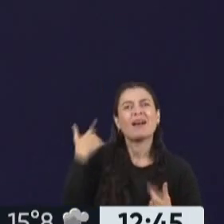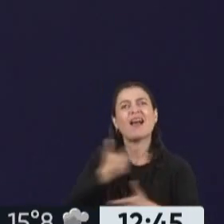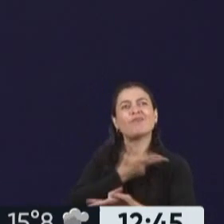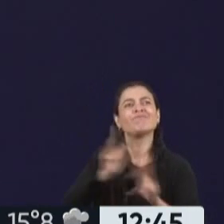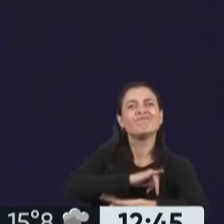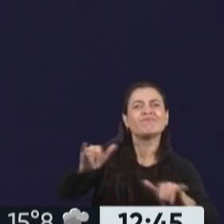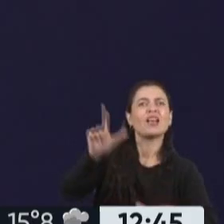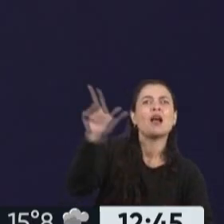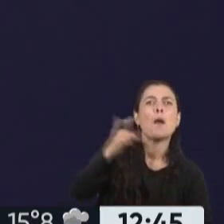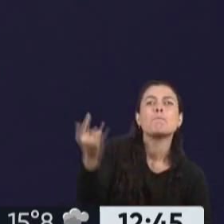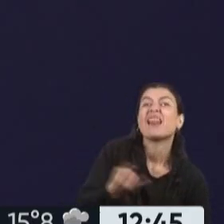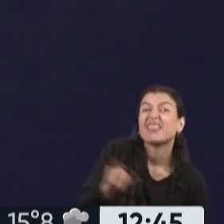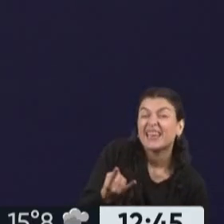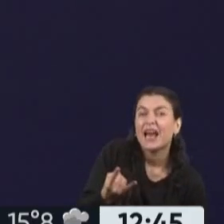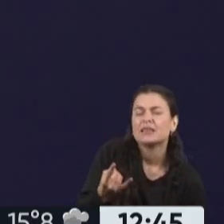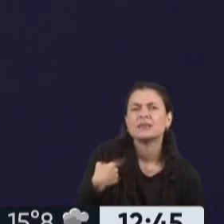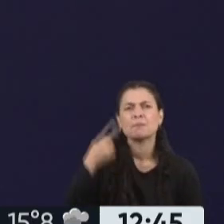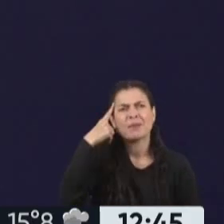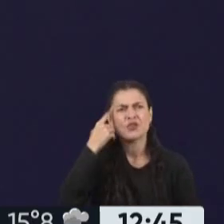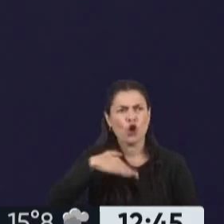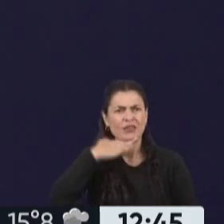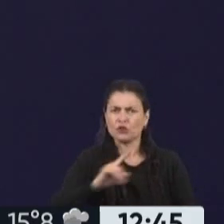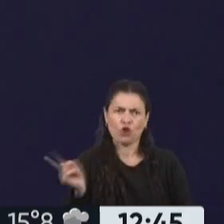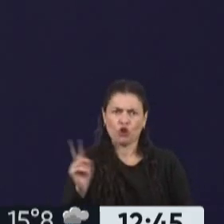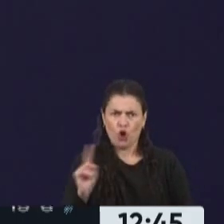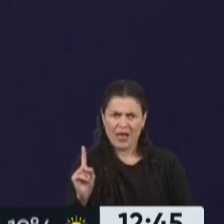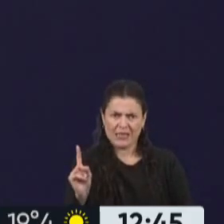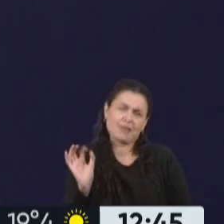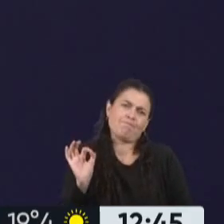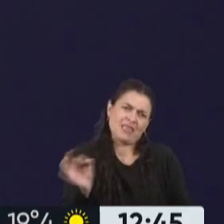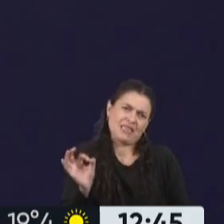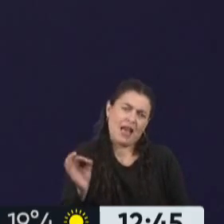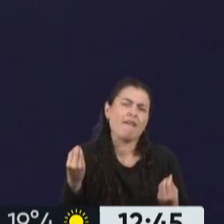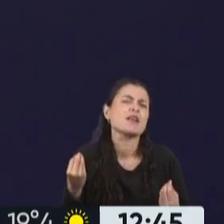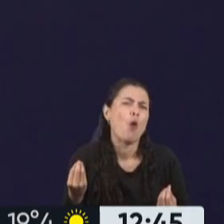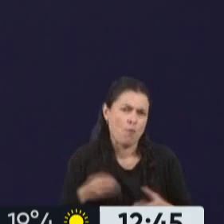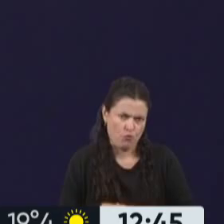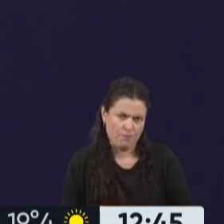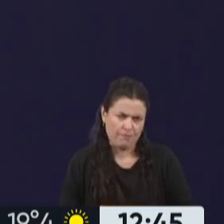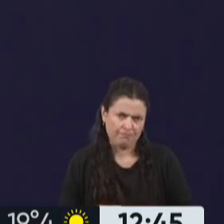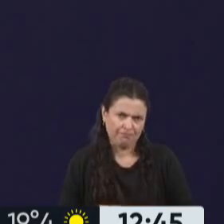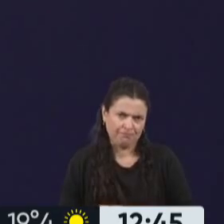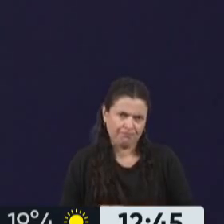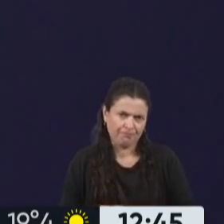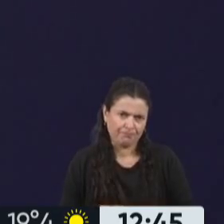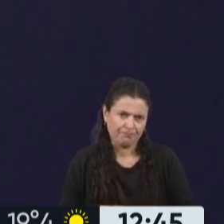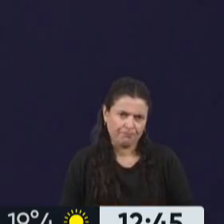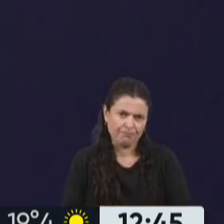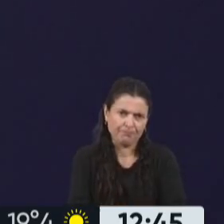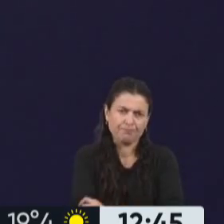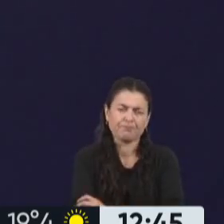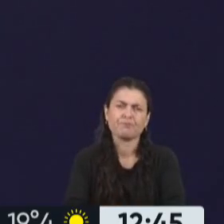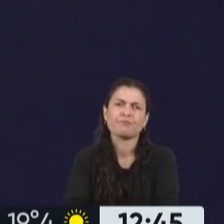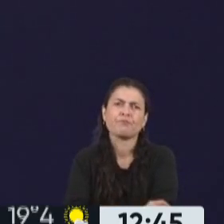imbéciles no son. Y además, Es extraño